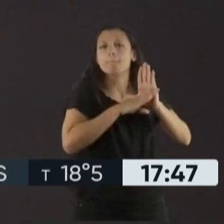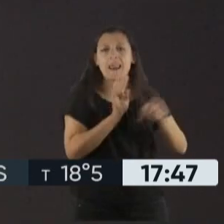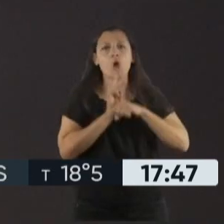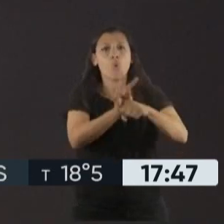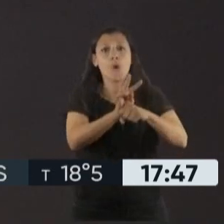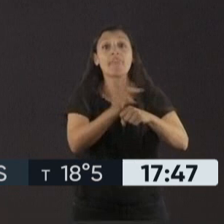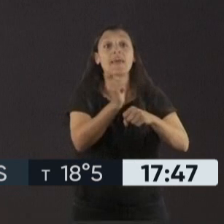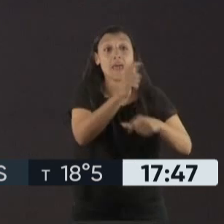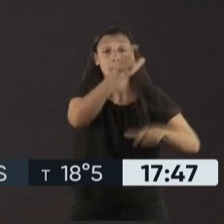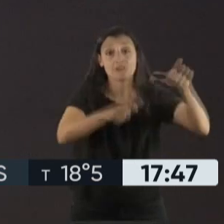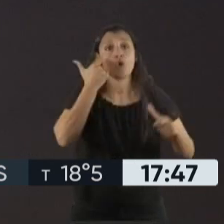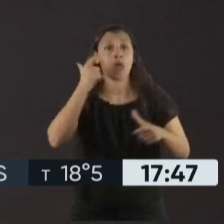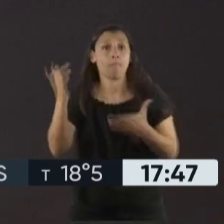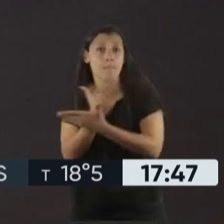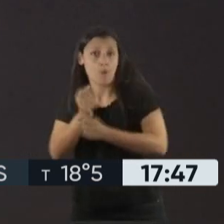tejido productivo.